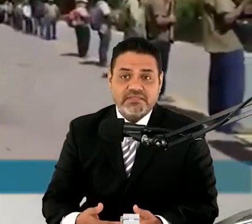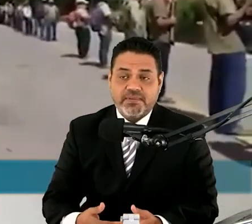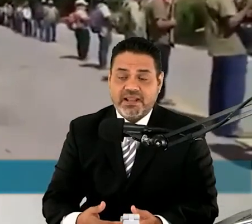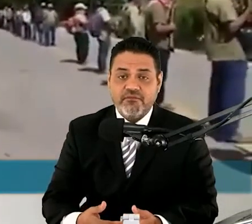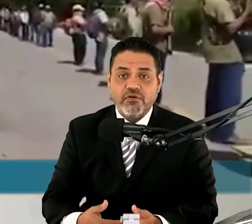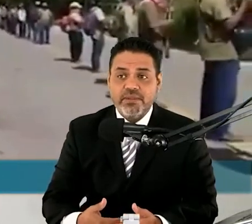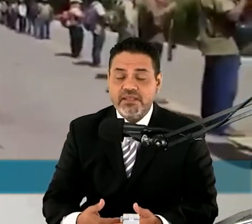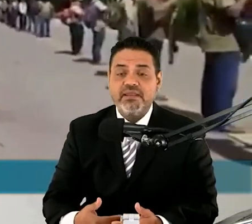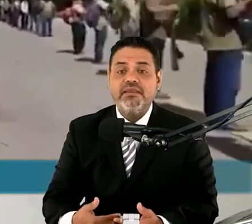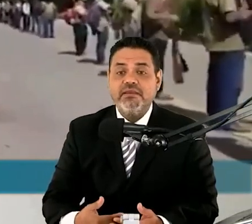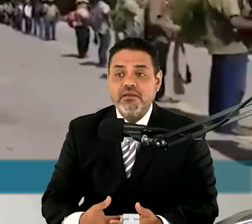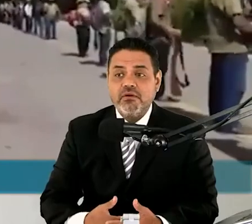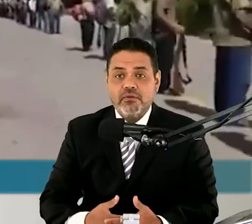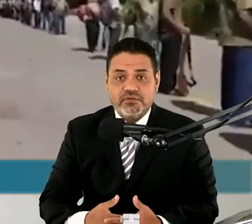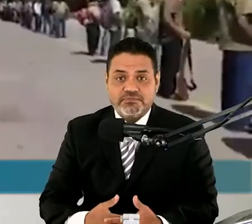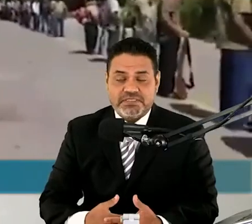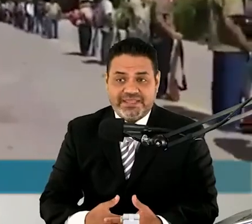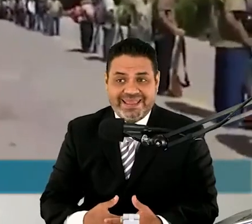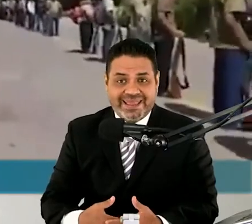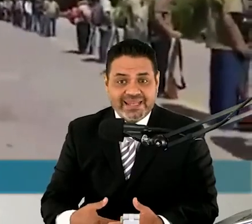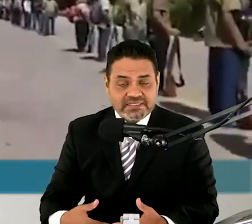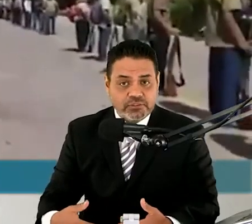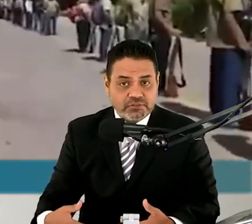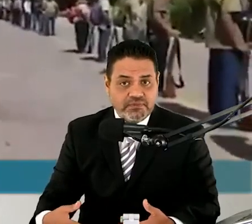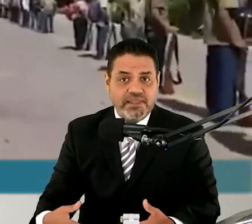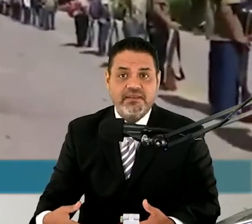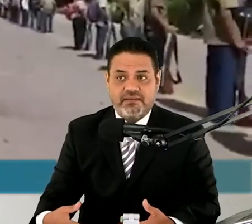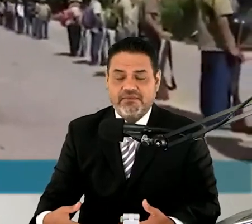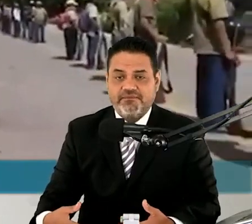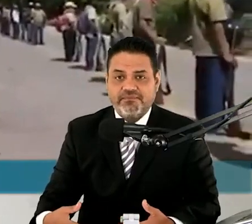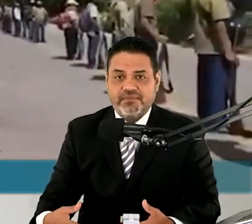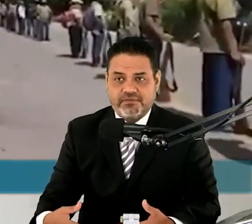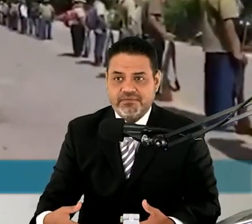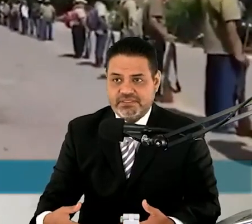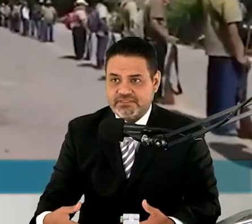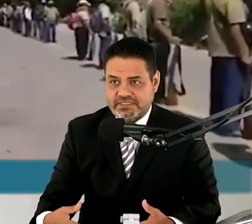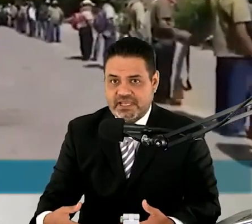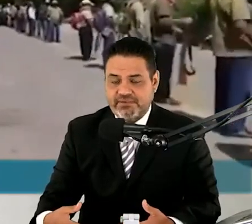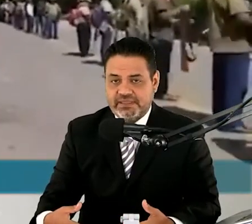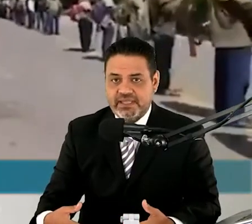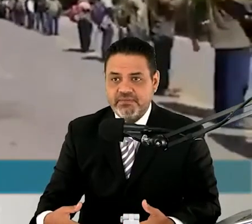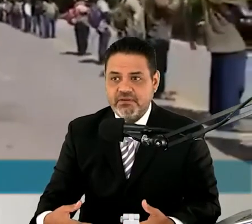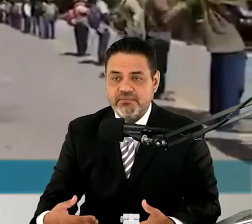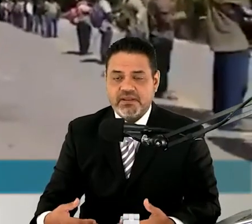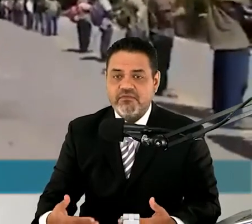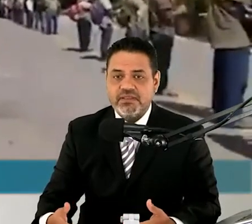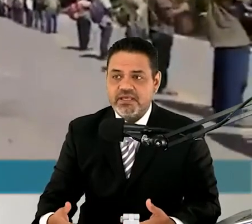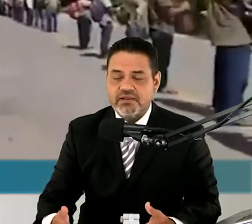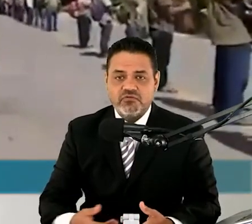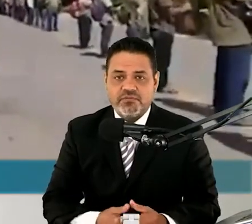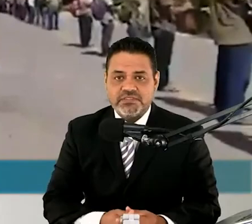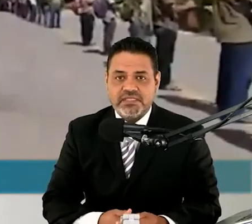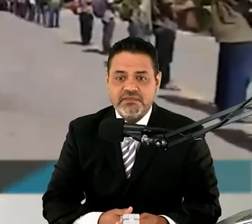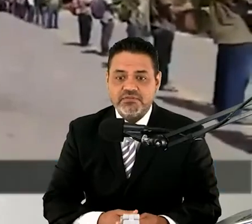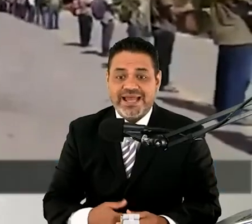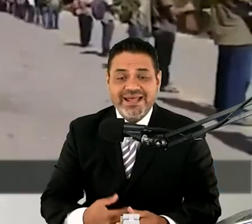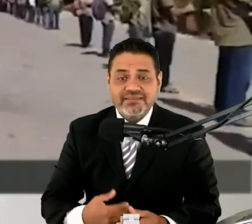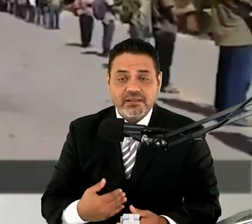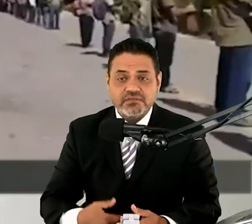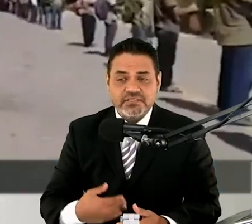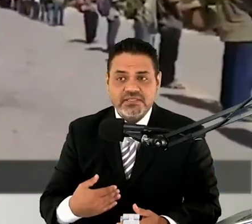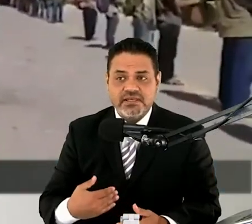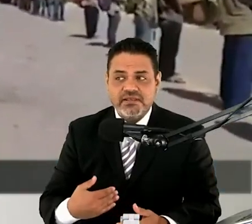defenderse para que formen una especie de ejército civil no si éste si cabe el término para enfrentar a los grupos delictivos